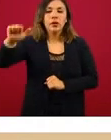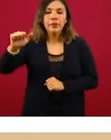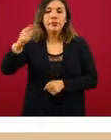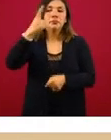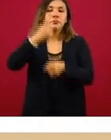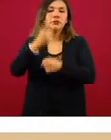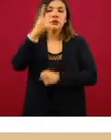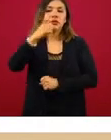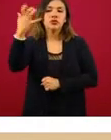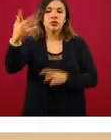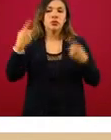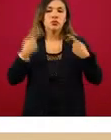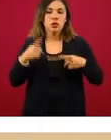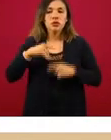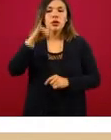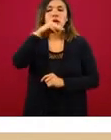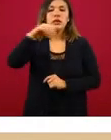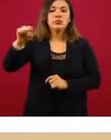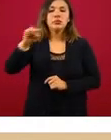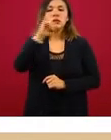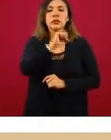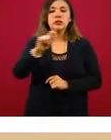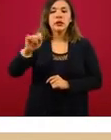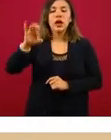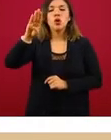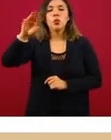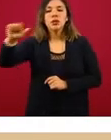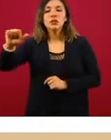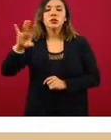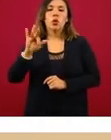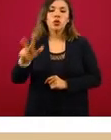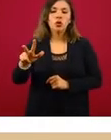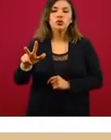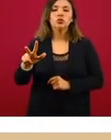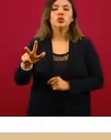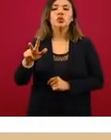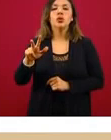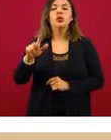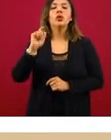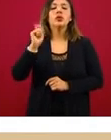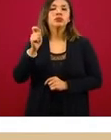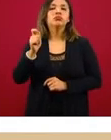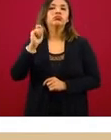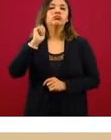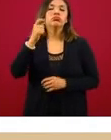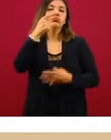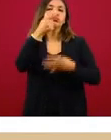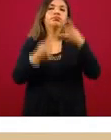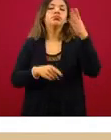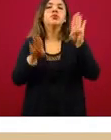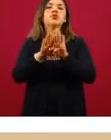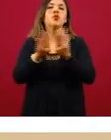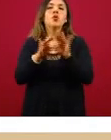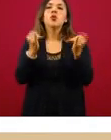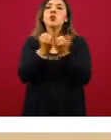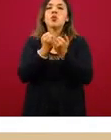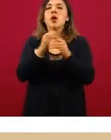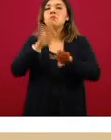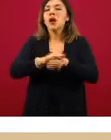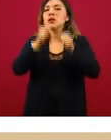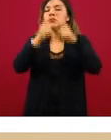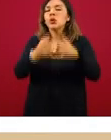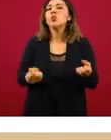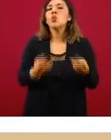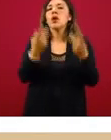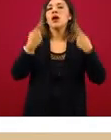ahora con 105, el IMSS y el ISSSTE 96 y 48, que contribuyen lógicamente igual que con la carga de